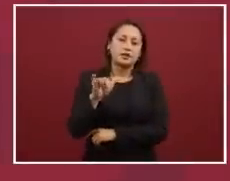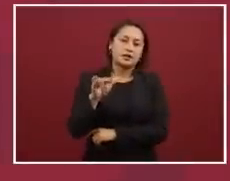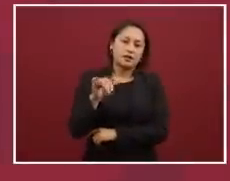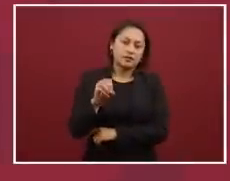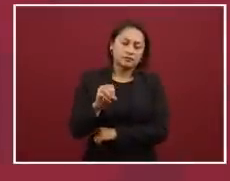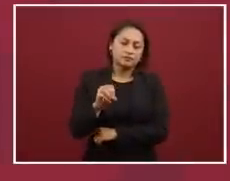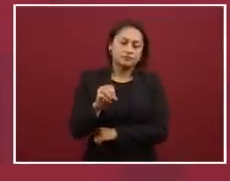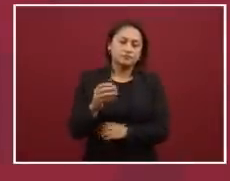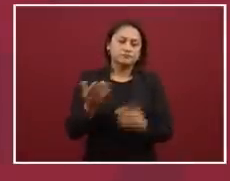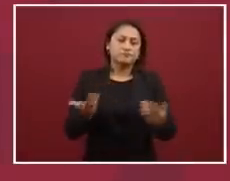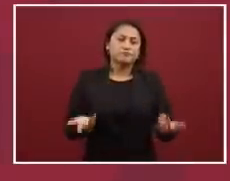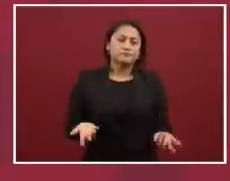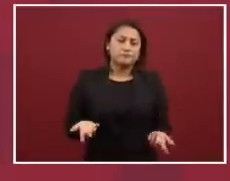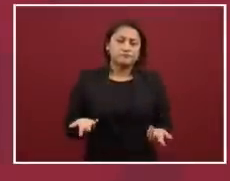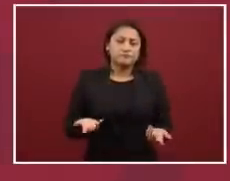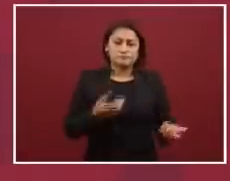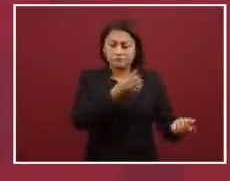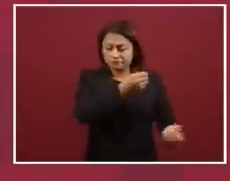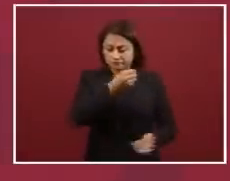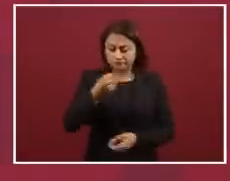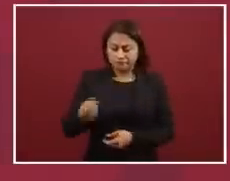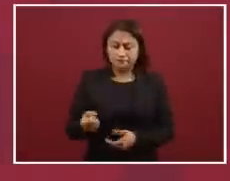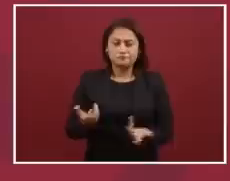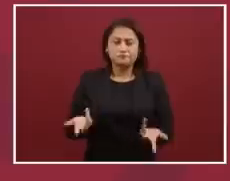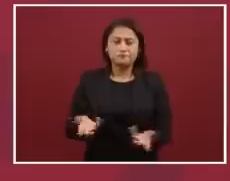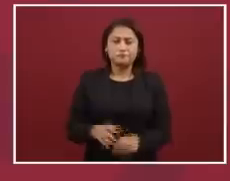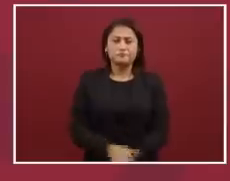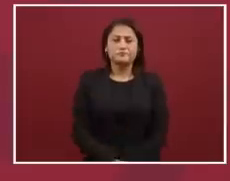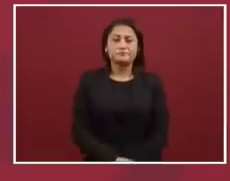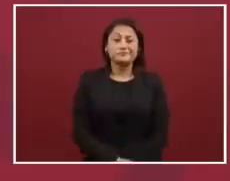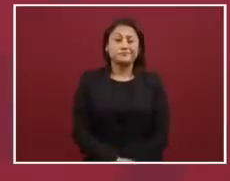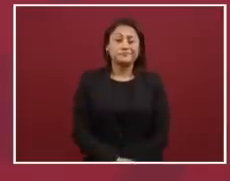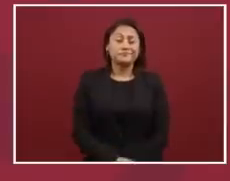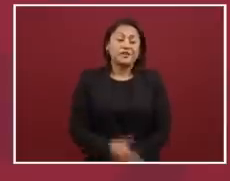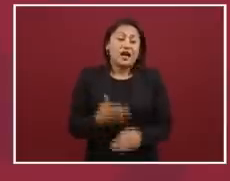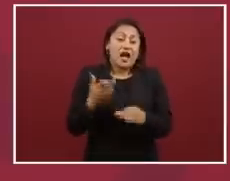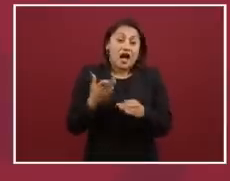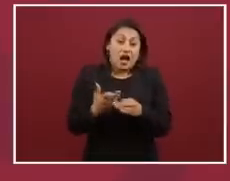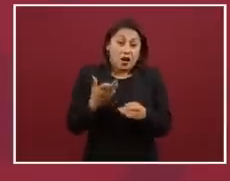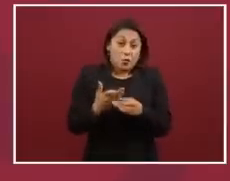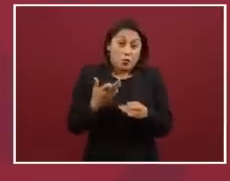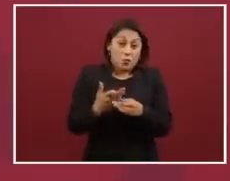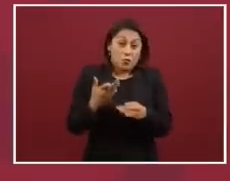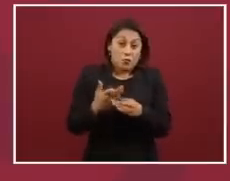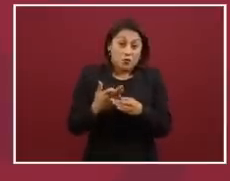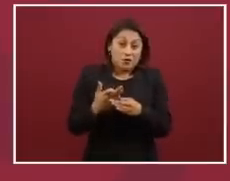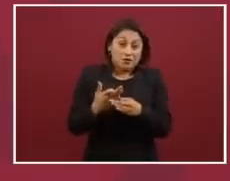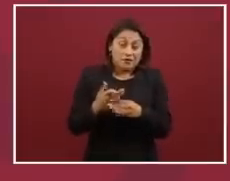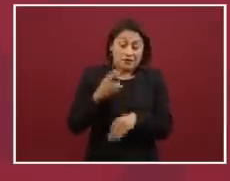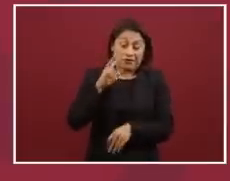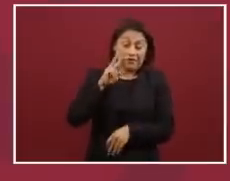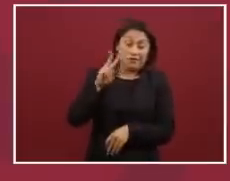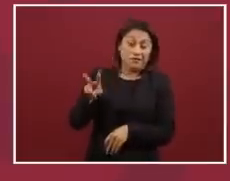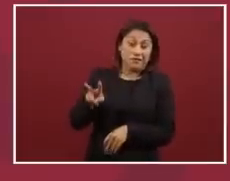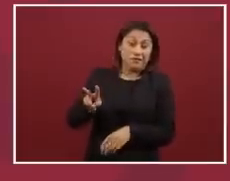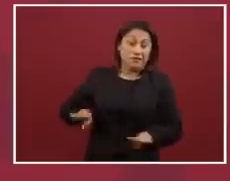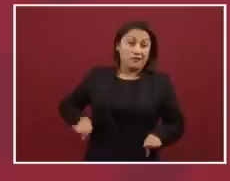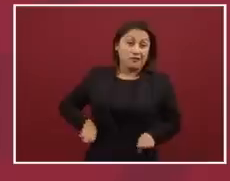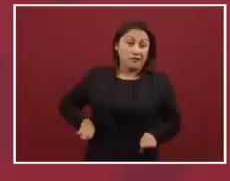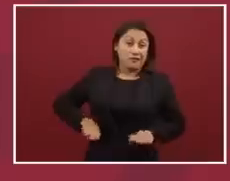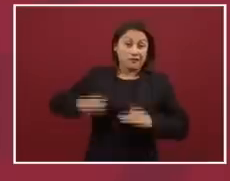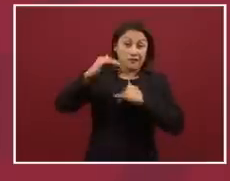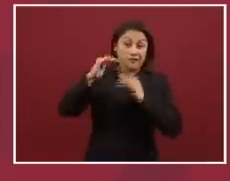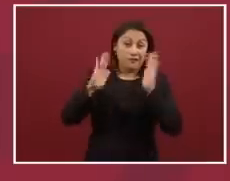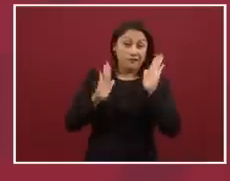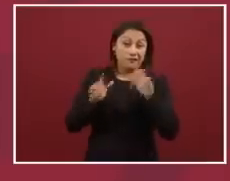Entonces, no es extraño que tengan ese comportamiento.